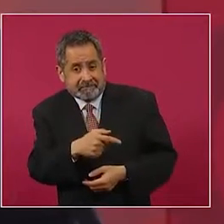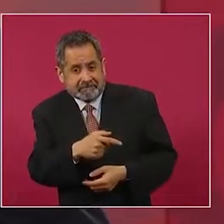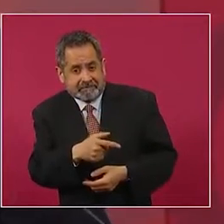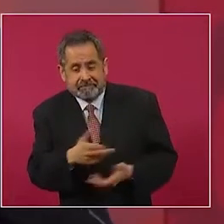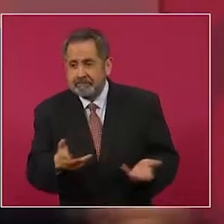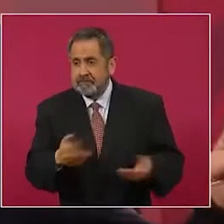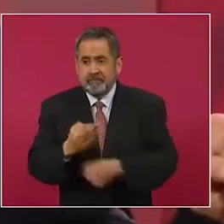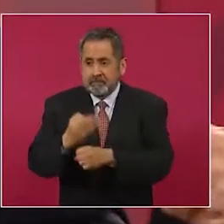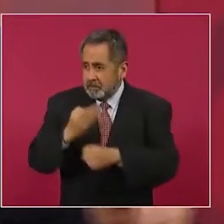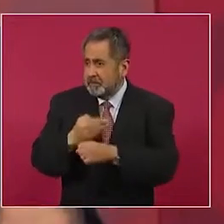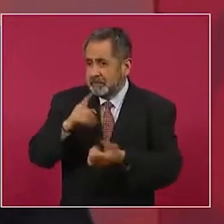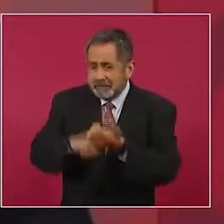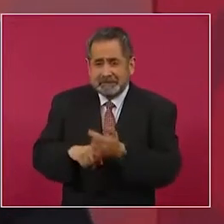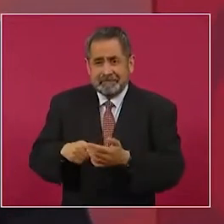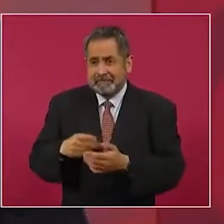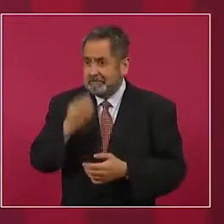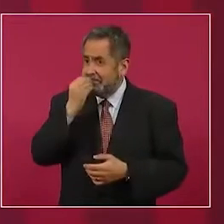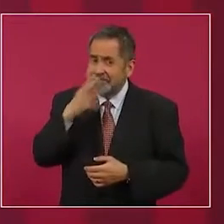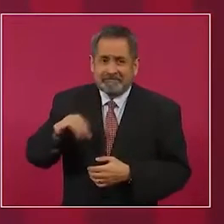un tiempo interesante.